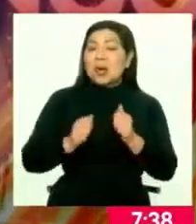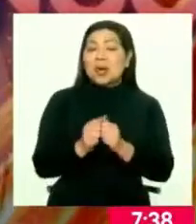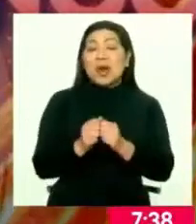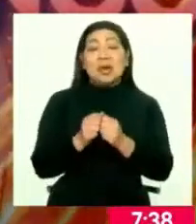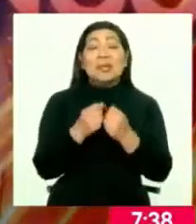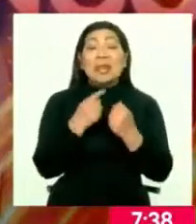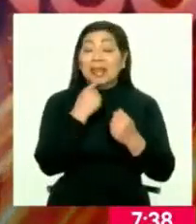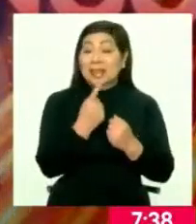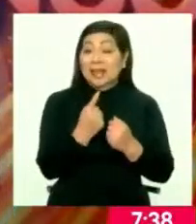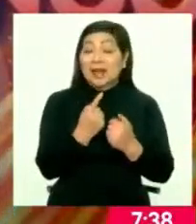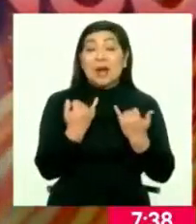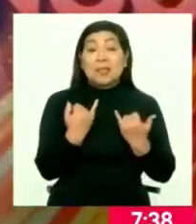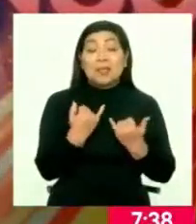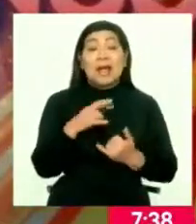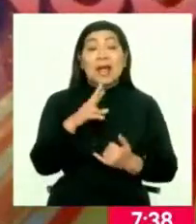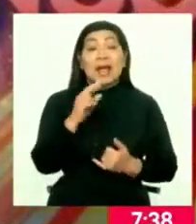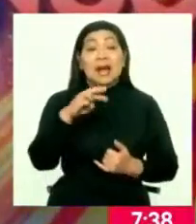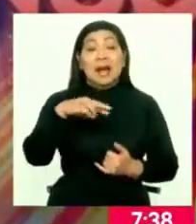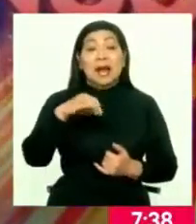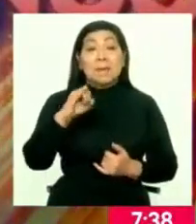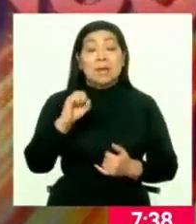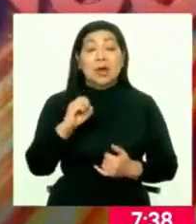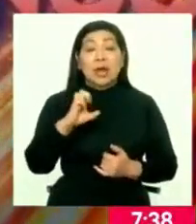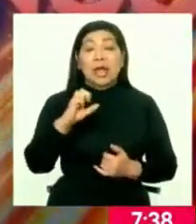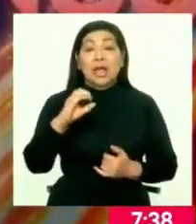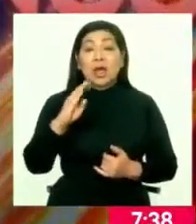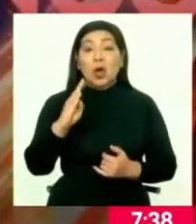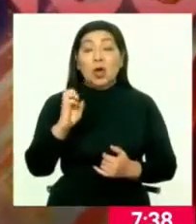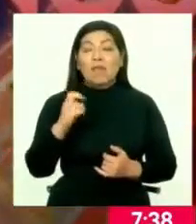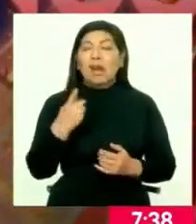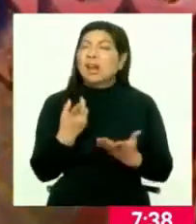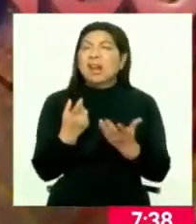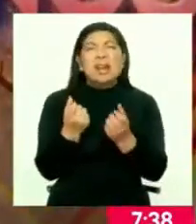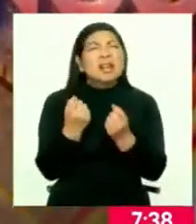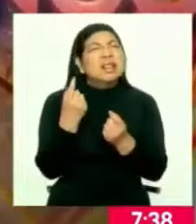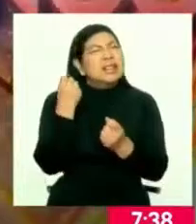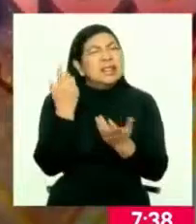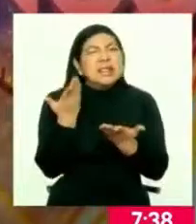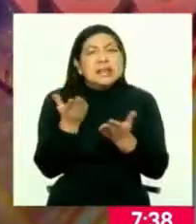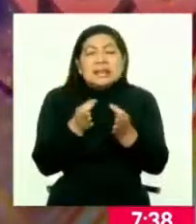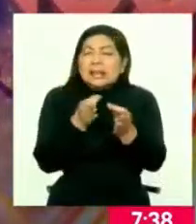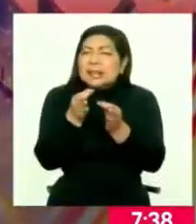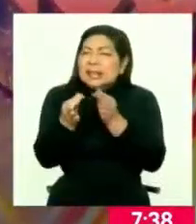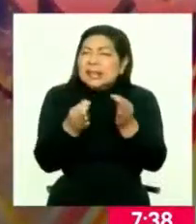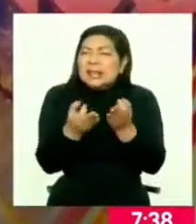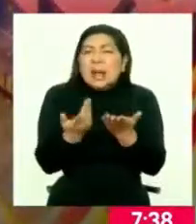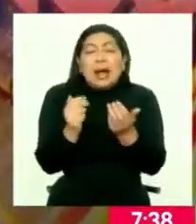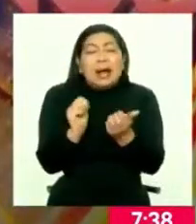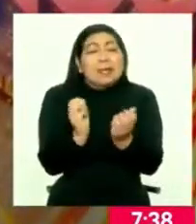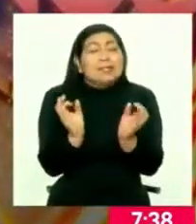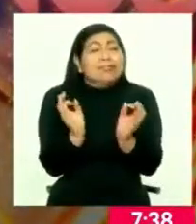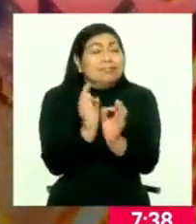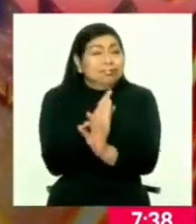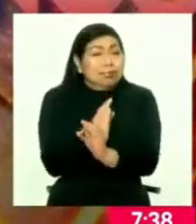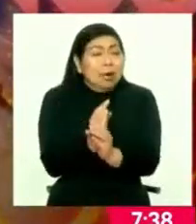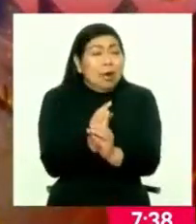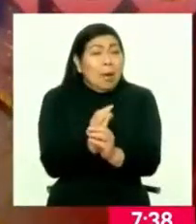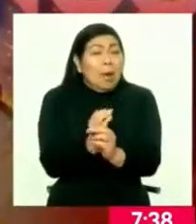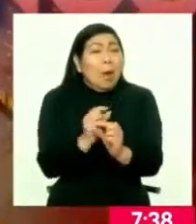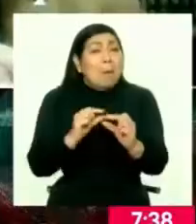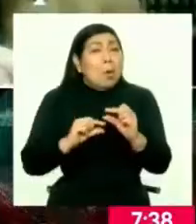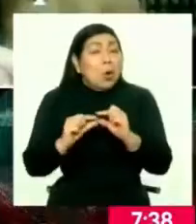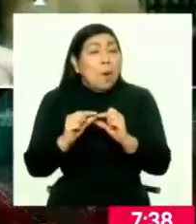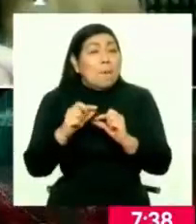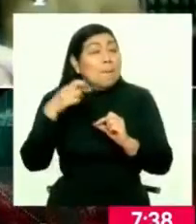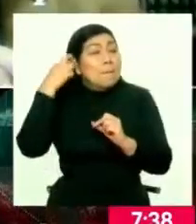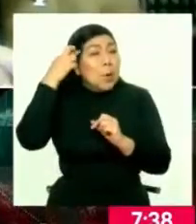Está con lo anunciado. Se encuentra con nosotros Ramiro Escobar y vamos a tratar de comprender un poco qué significa este cambio en realidad en la geopolítica del mundo